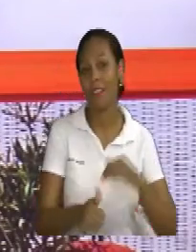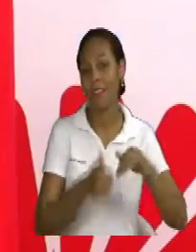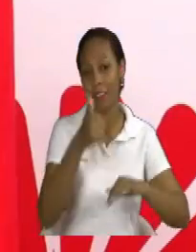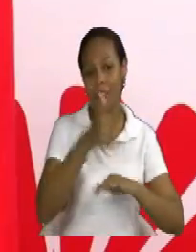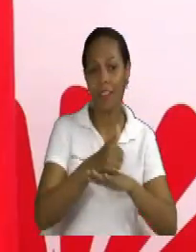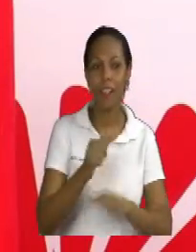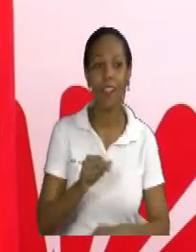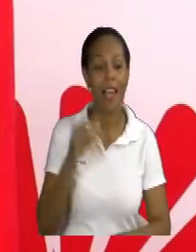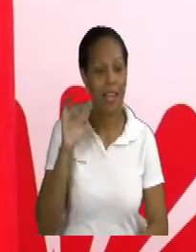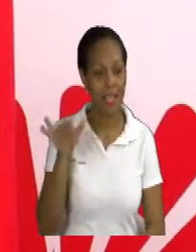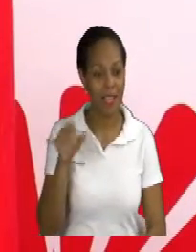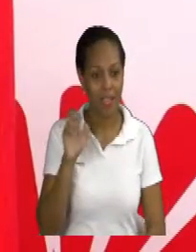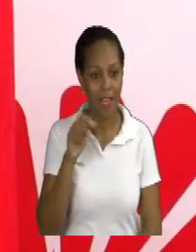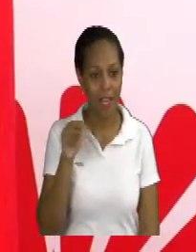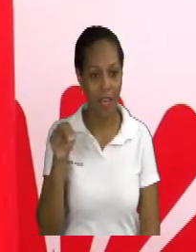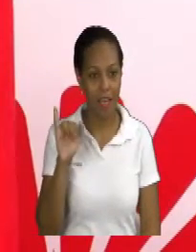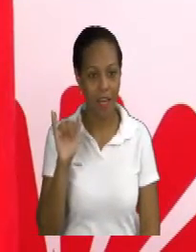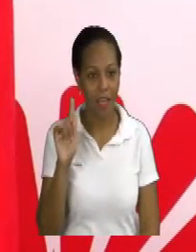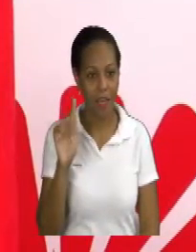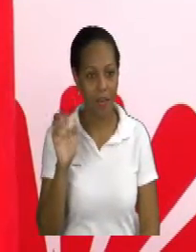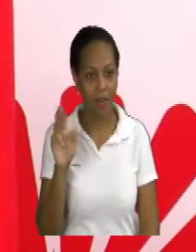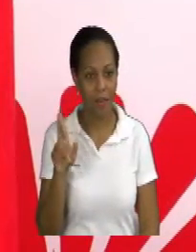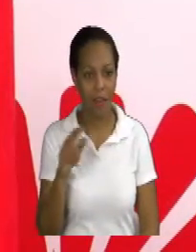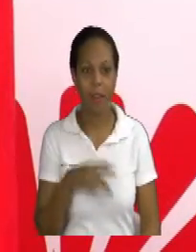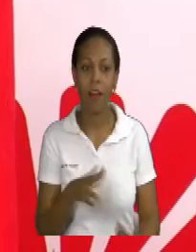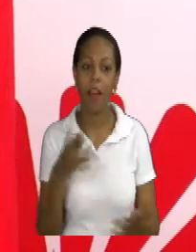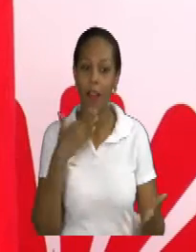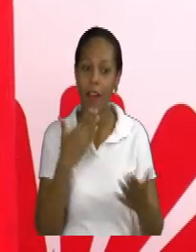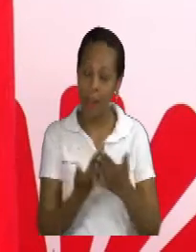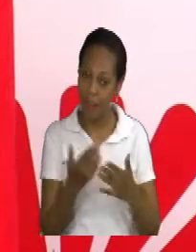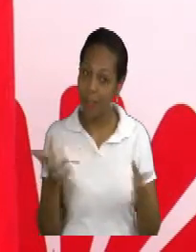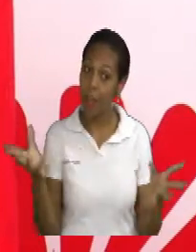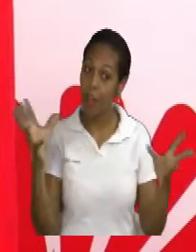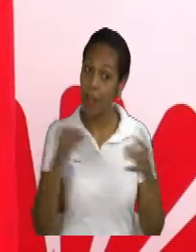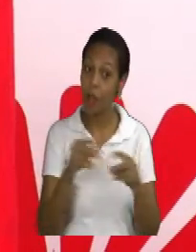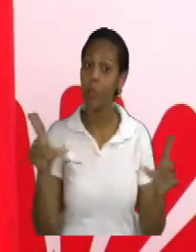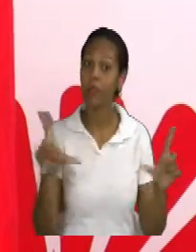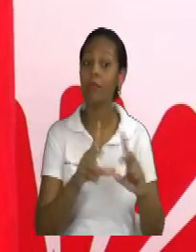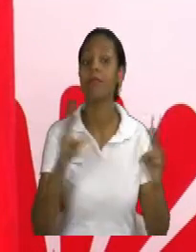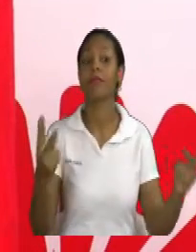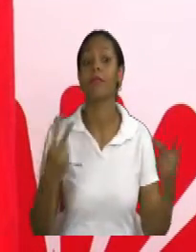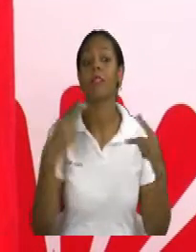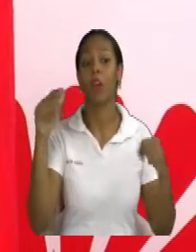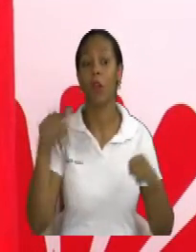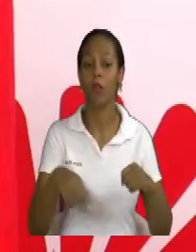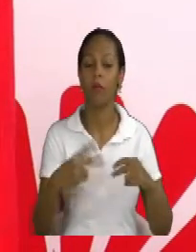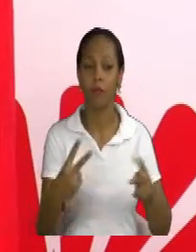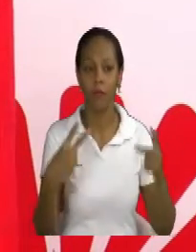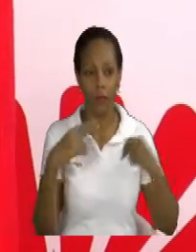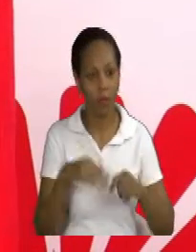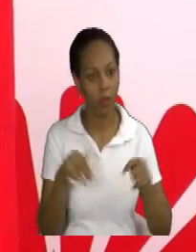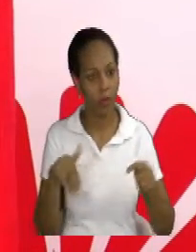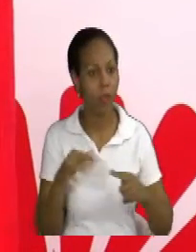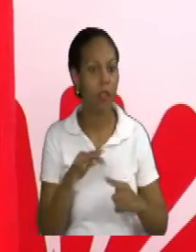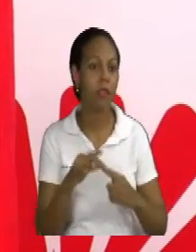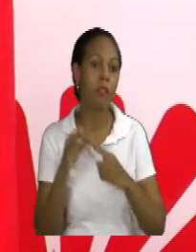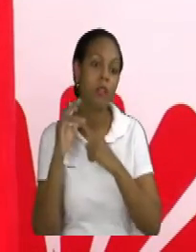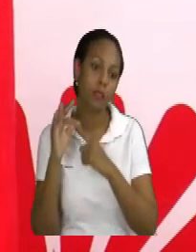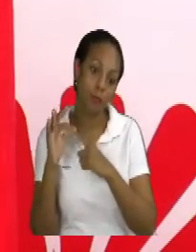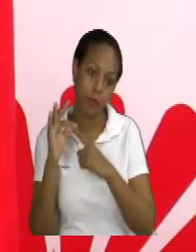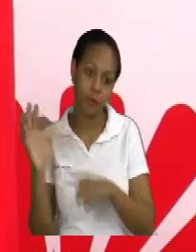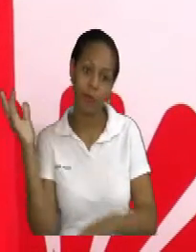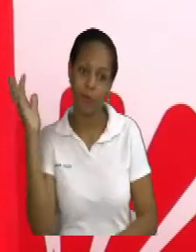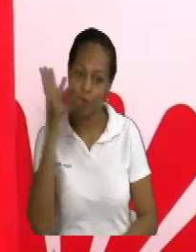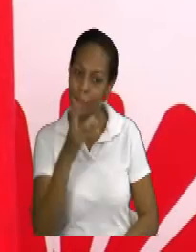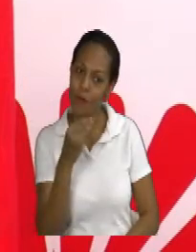Muy, pero muy buenos días a ti y a todos nuestros televidentes. Muchísimas gracias por acompañarnos y hoy tenemos un programa muy especial, muy bonito